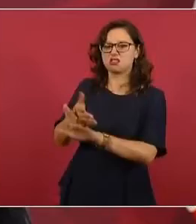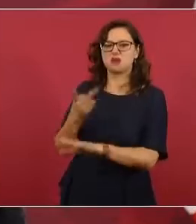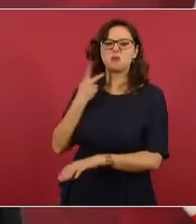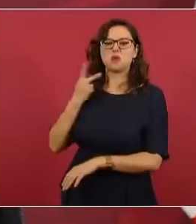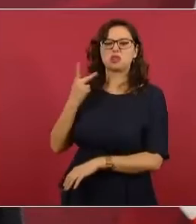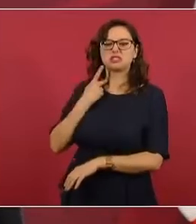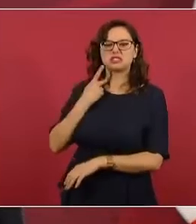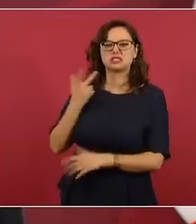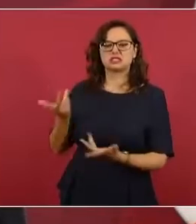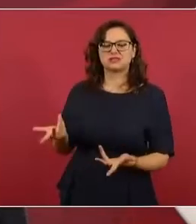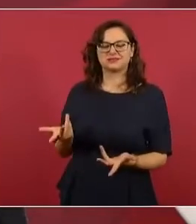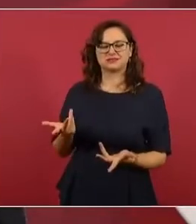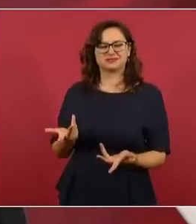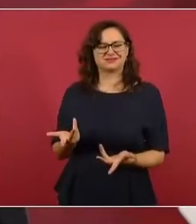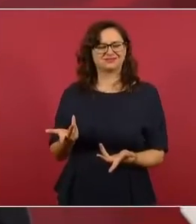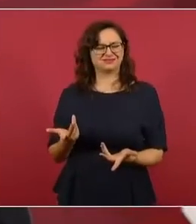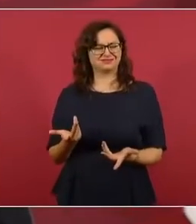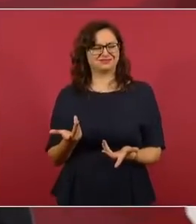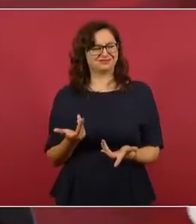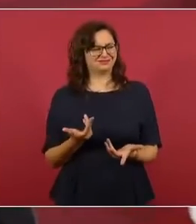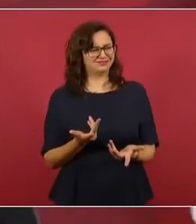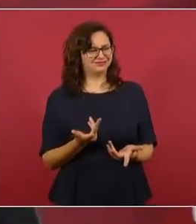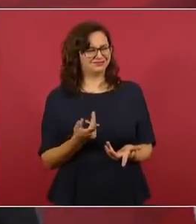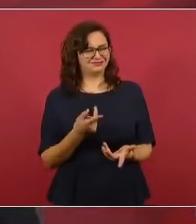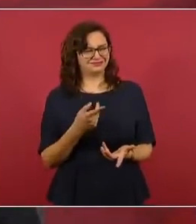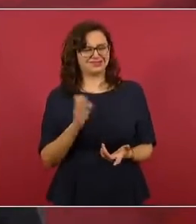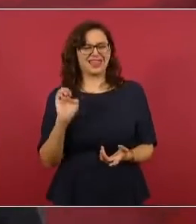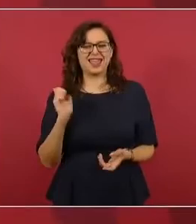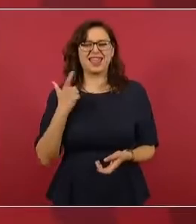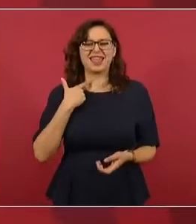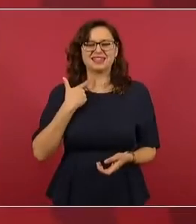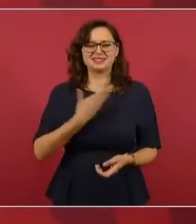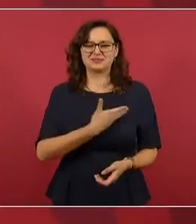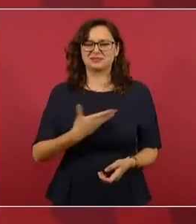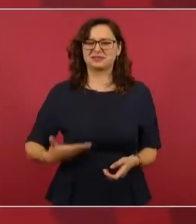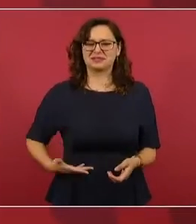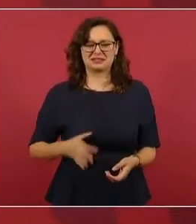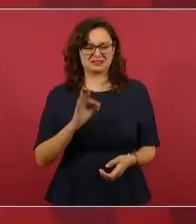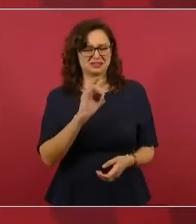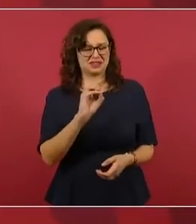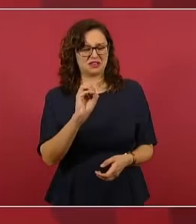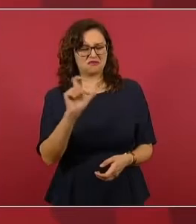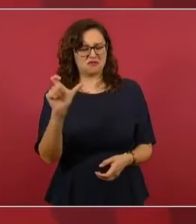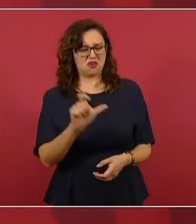desde el expresidente Fox hablando, ¿no?,